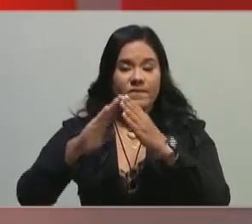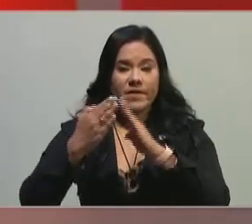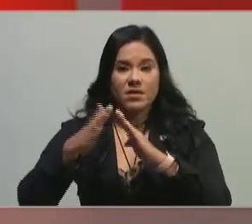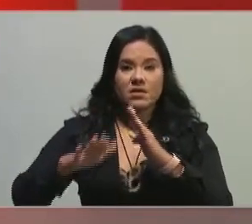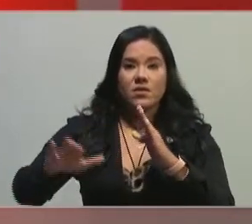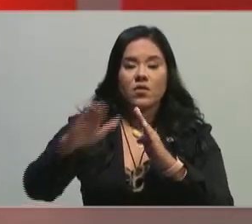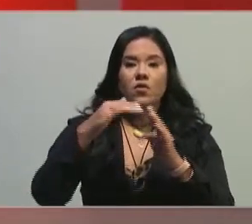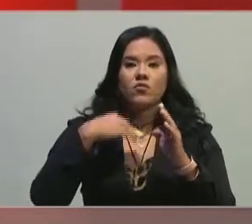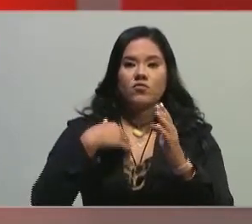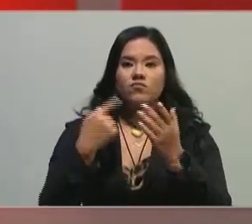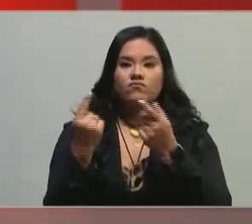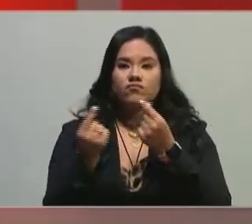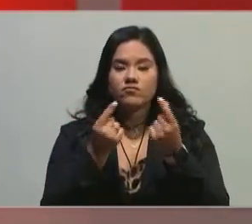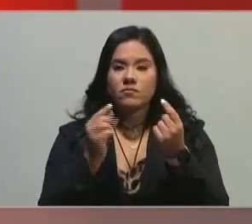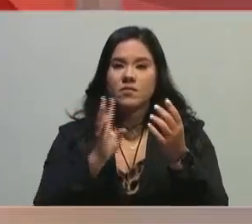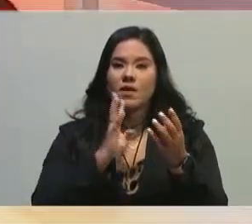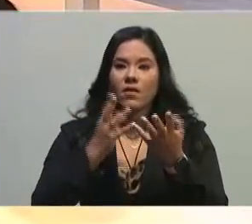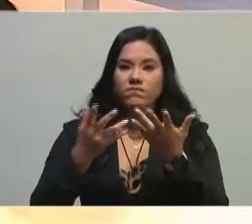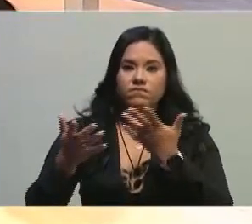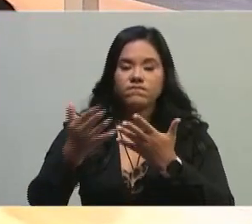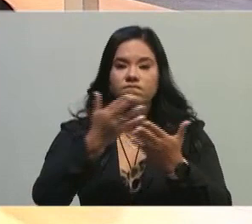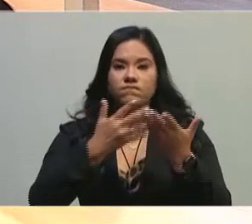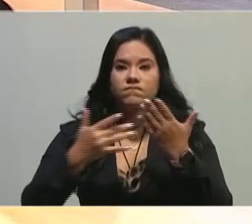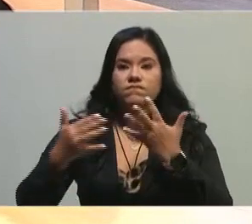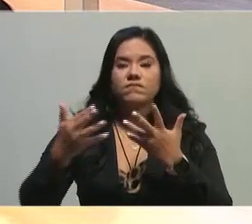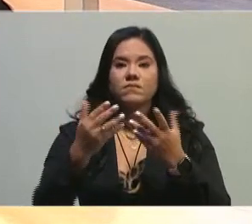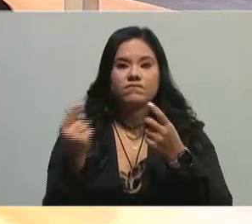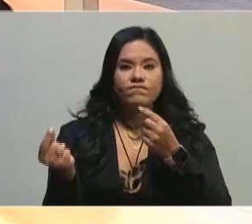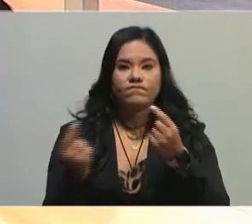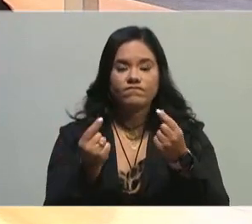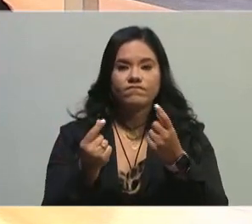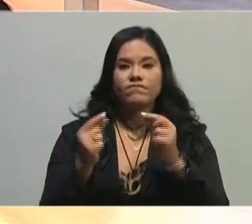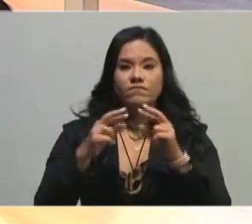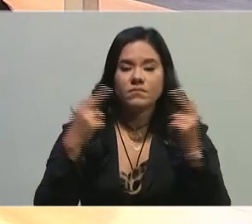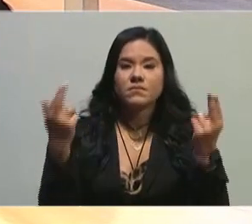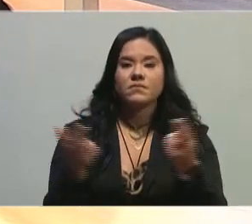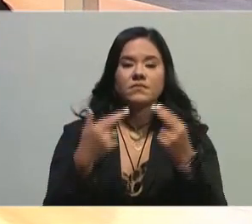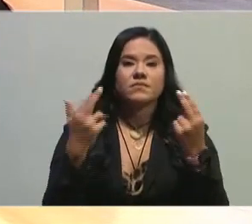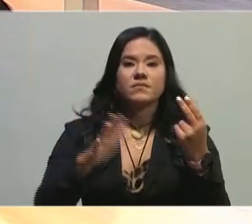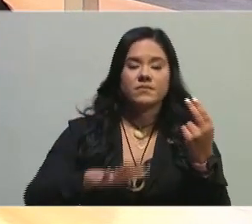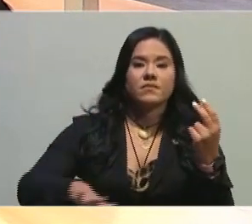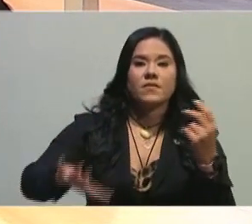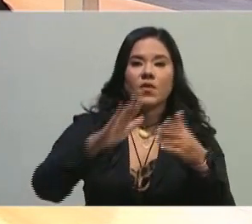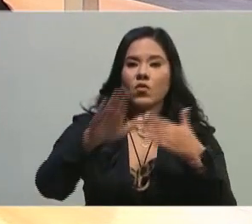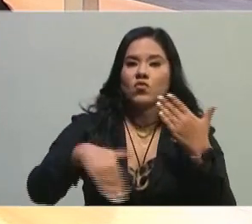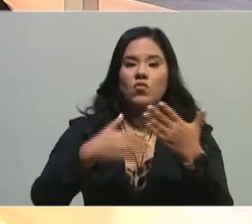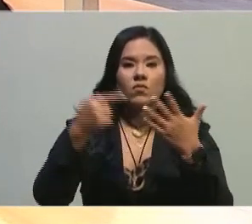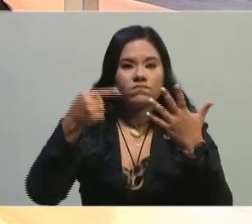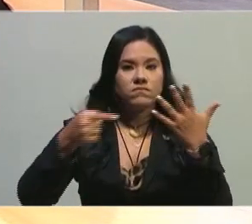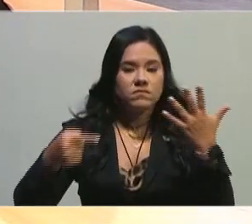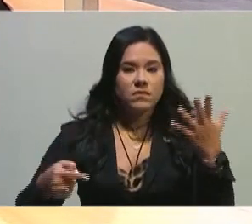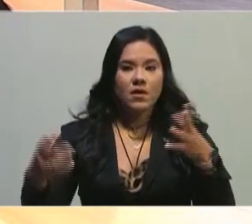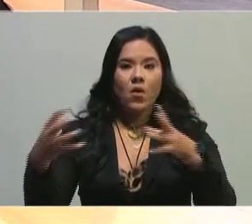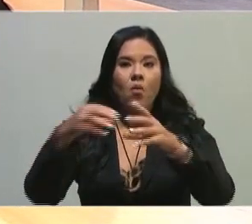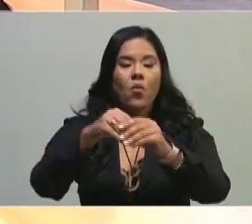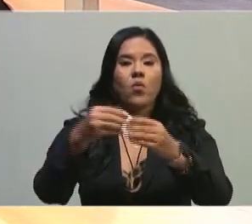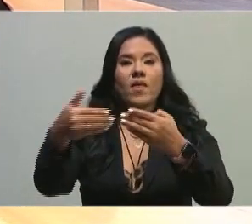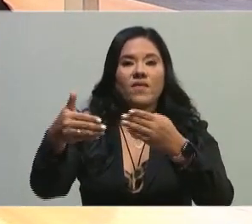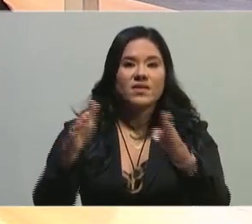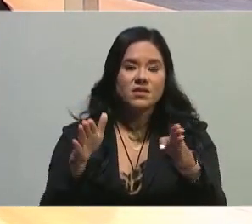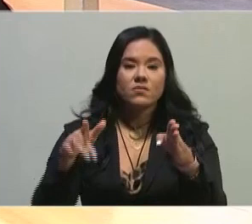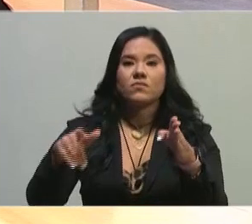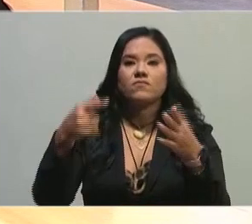socializamos todos los temas que tienen que ver con su territorio porque la junta de vecinos es un órgano